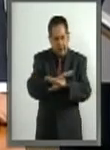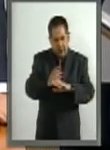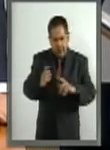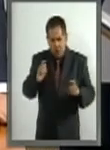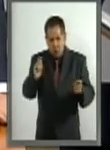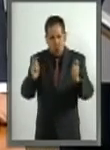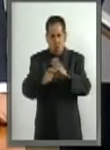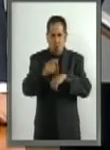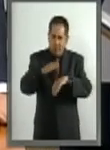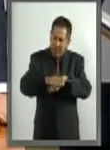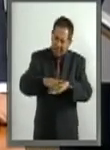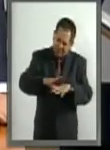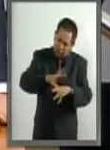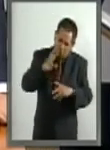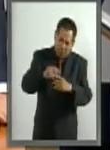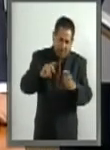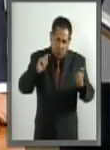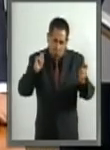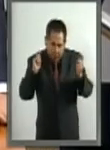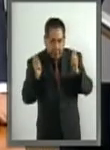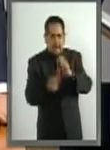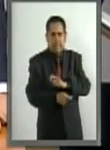verdadero, profundo,